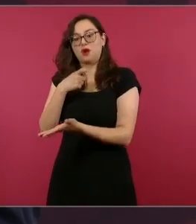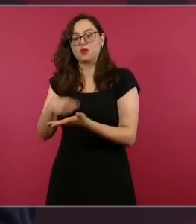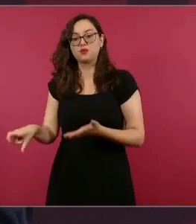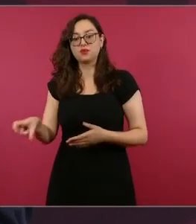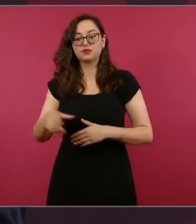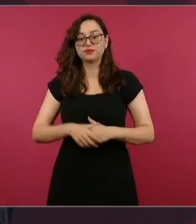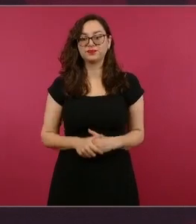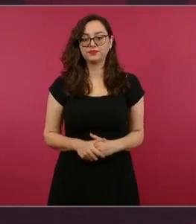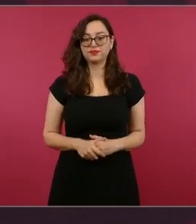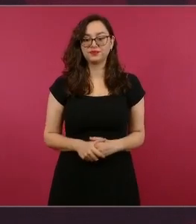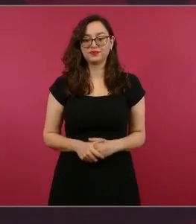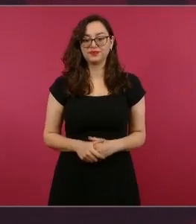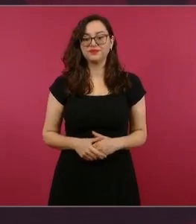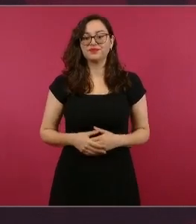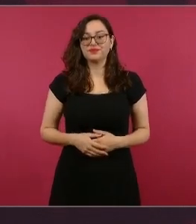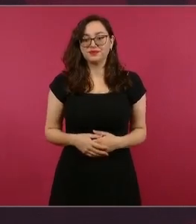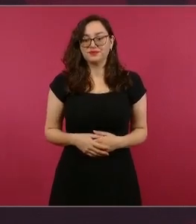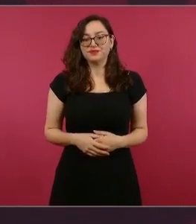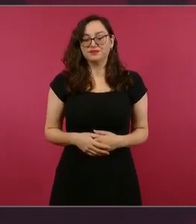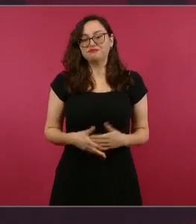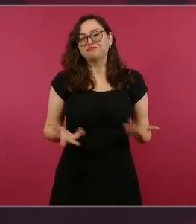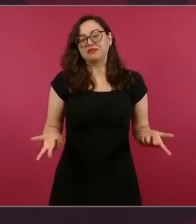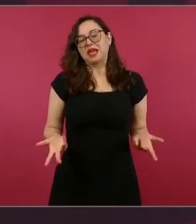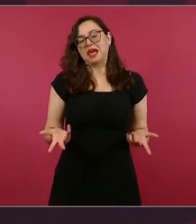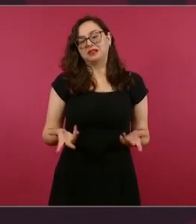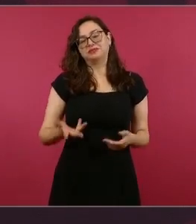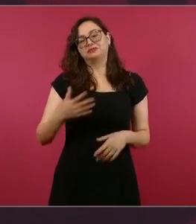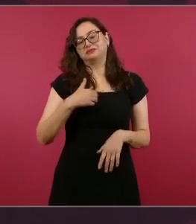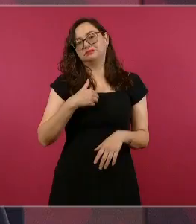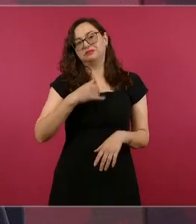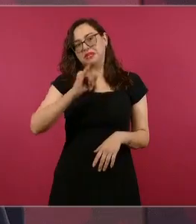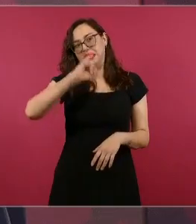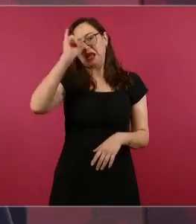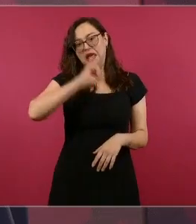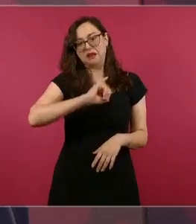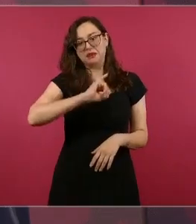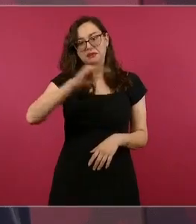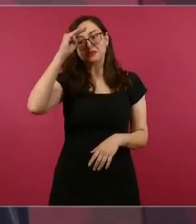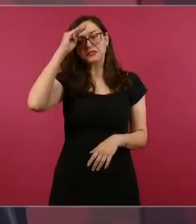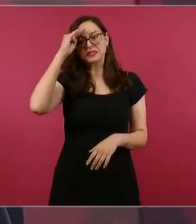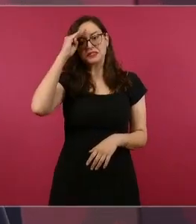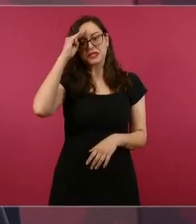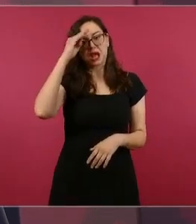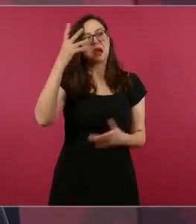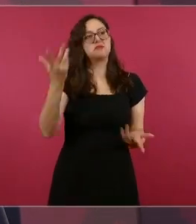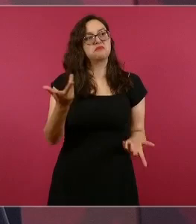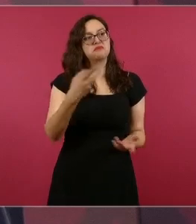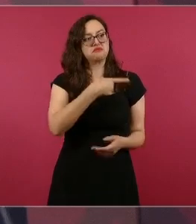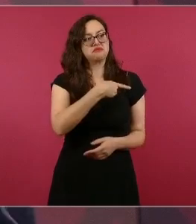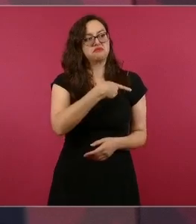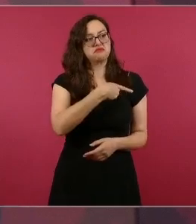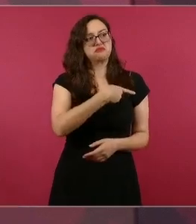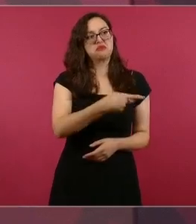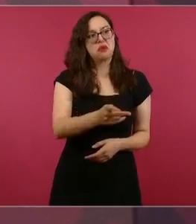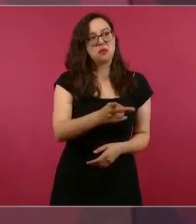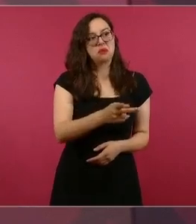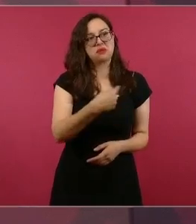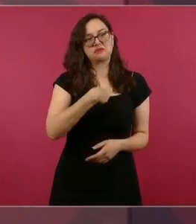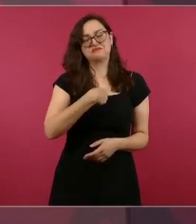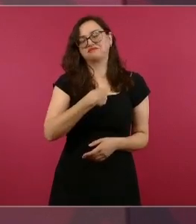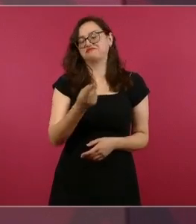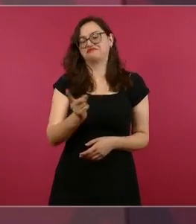Pobrecito mi patrón. Piensa que el pobre soy yo. Ya nos vamos. Ahora sí, ya nos vamos.